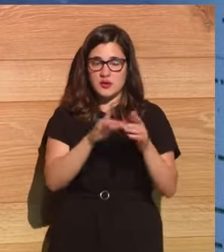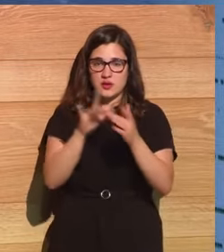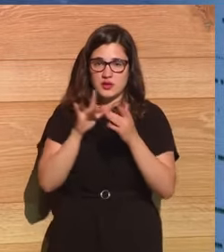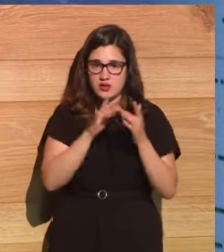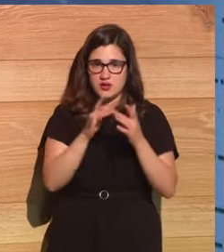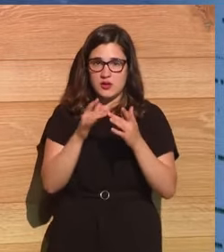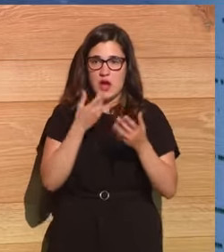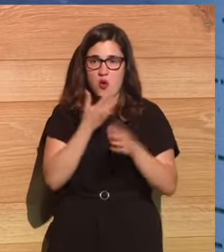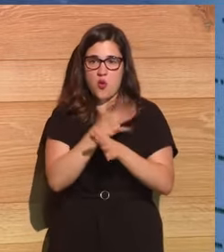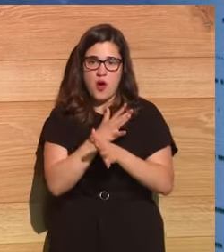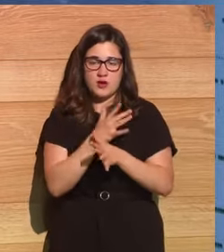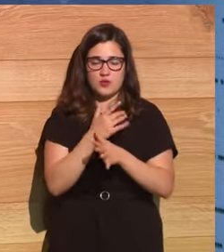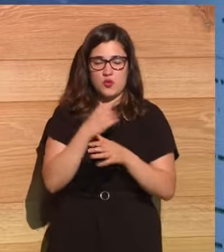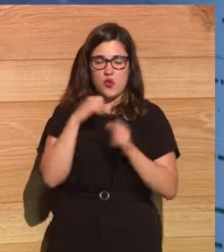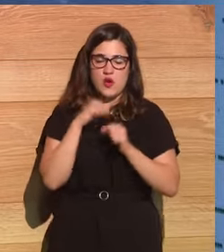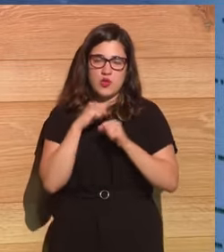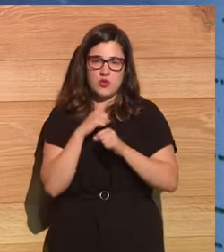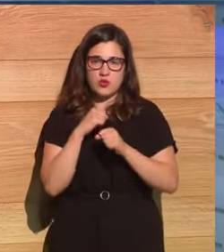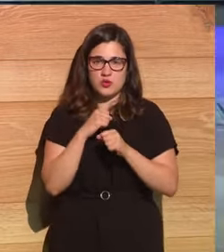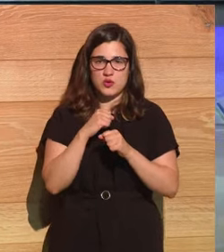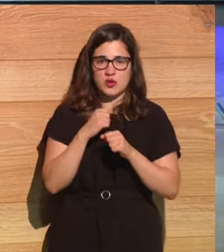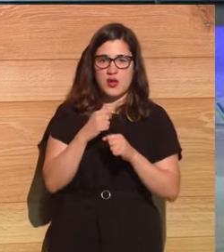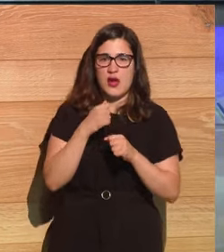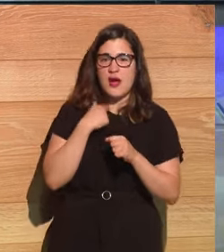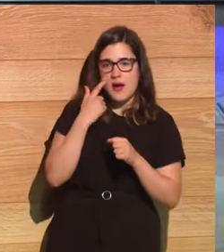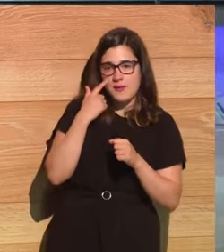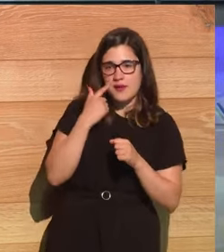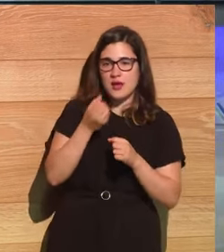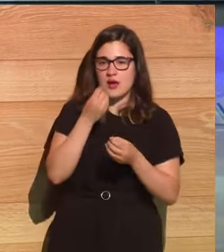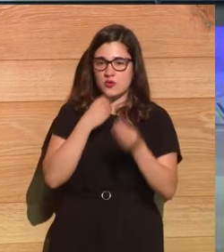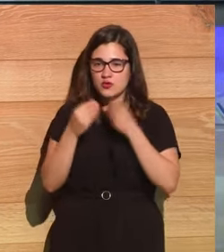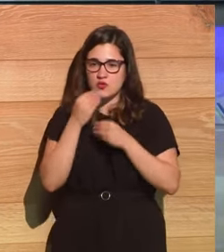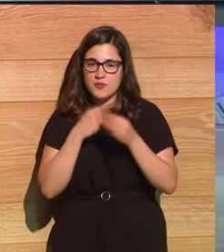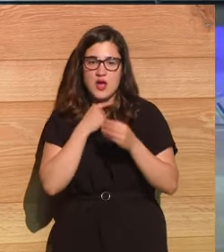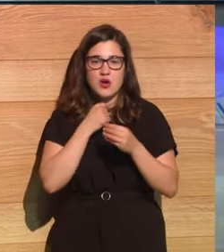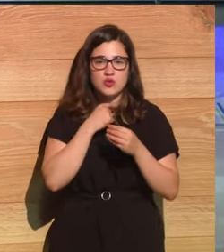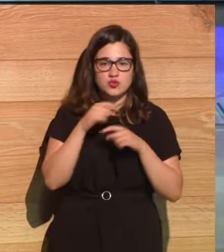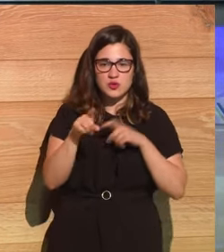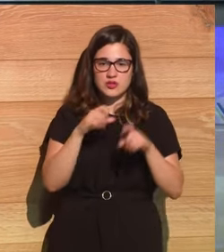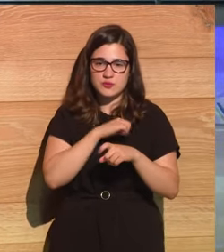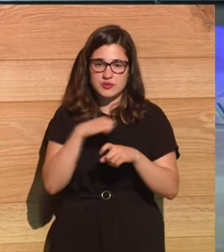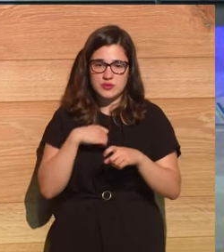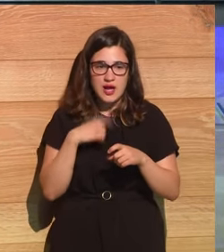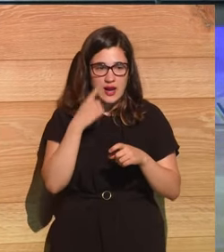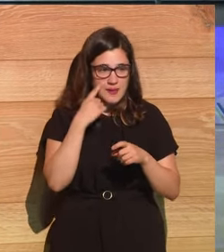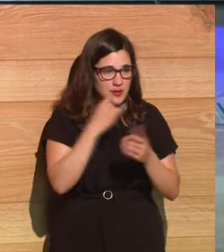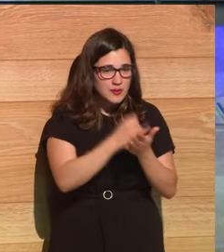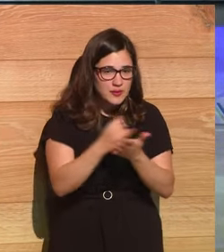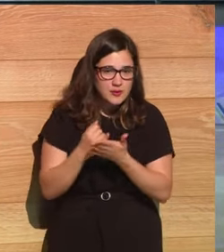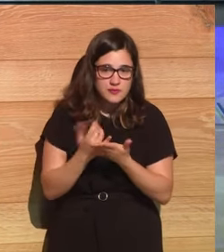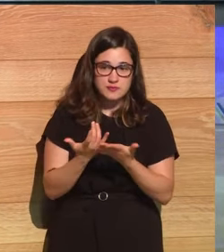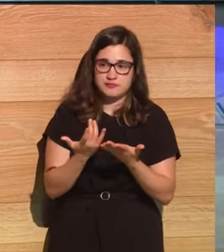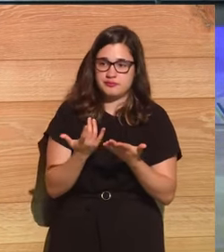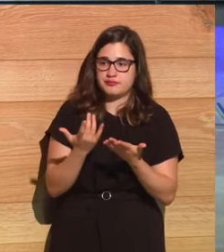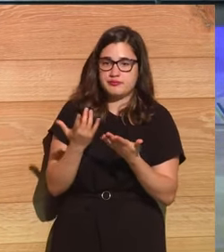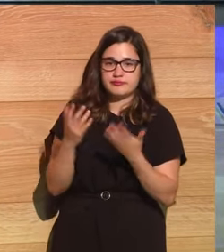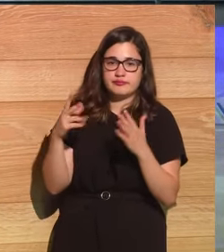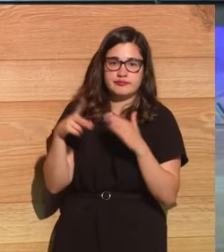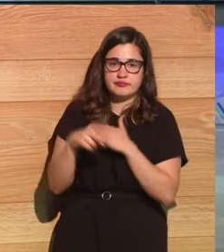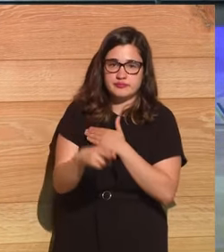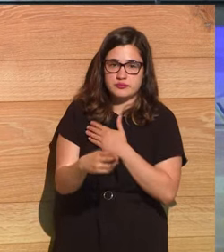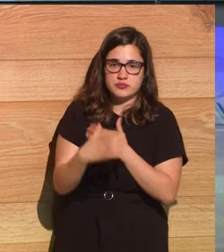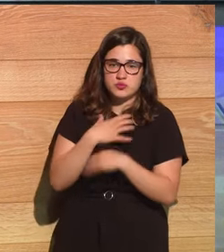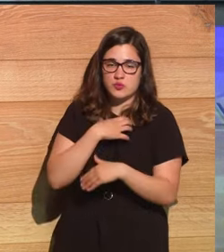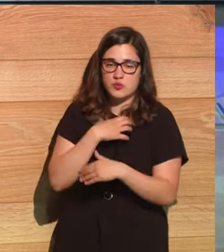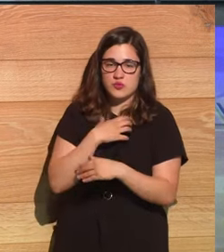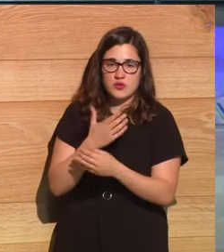comillas, a ser mayor, de desarrollar la autonomía, el gusto, la elección personal, estuvo completamente coartado o